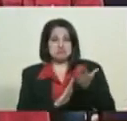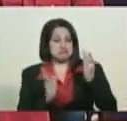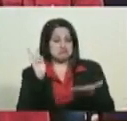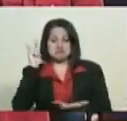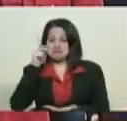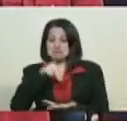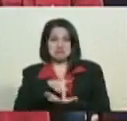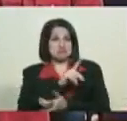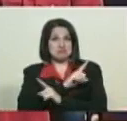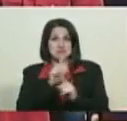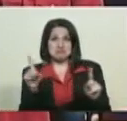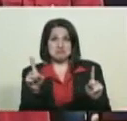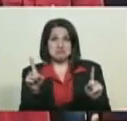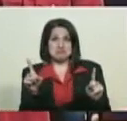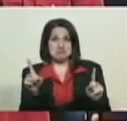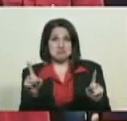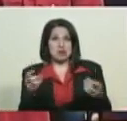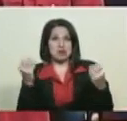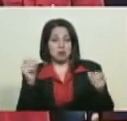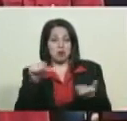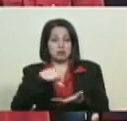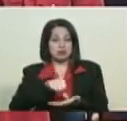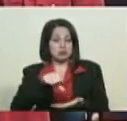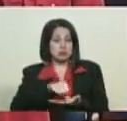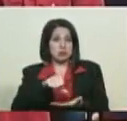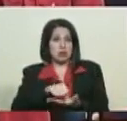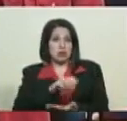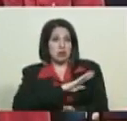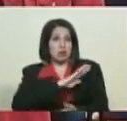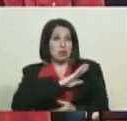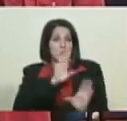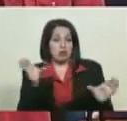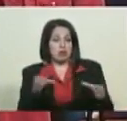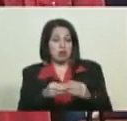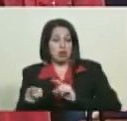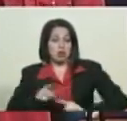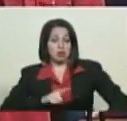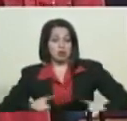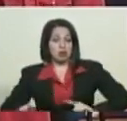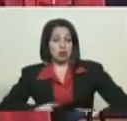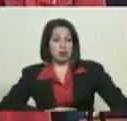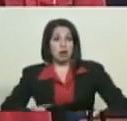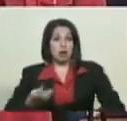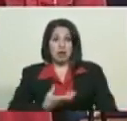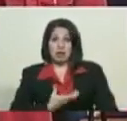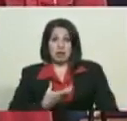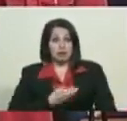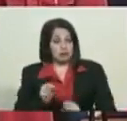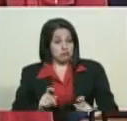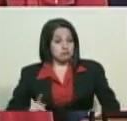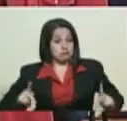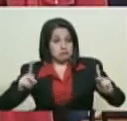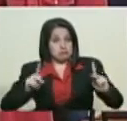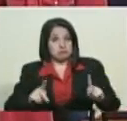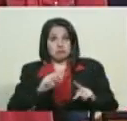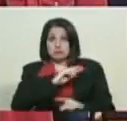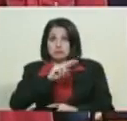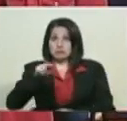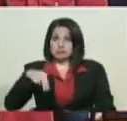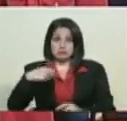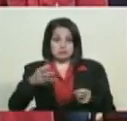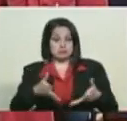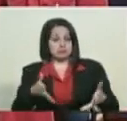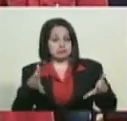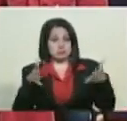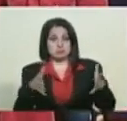participar en una ciudad donde ellos la controlaban esa alcaldía, y nos dan la oportunidad a nosotros de ganarla, tengan